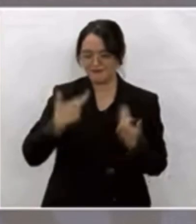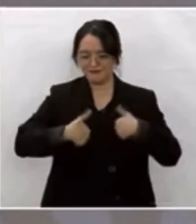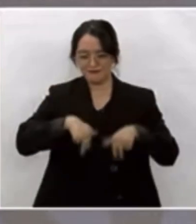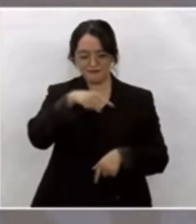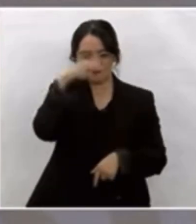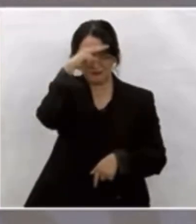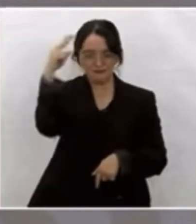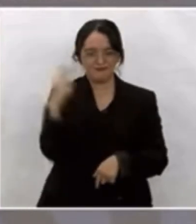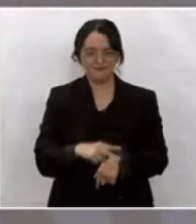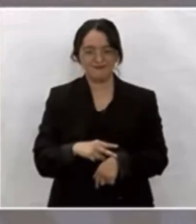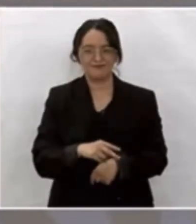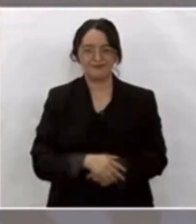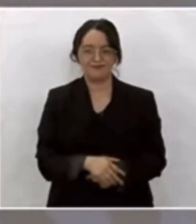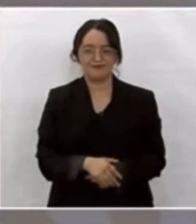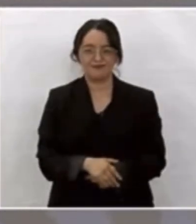país.